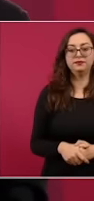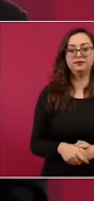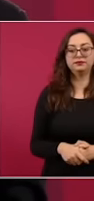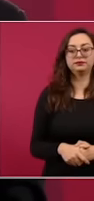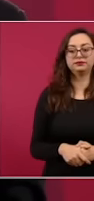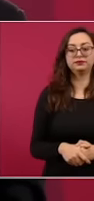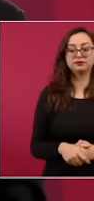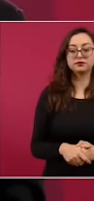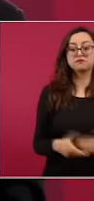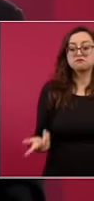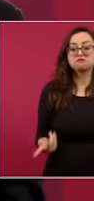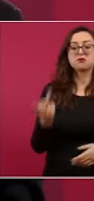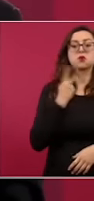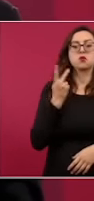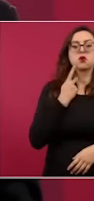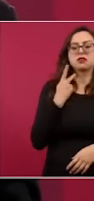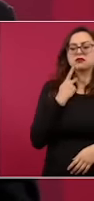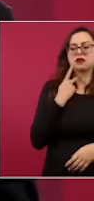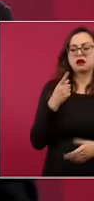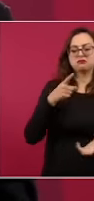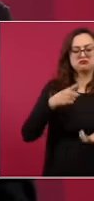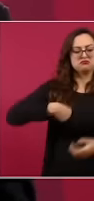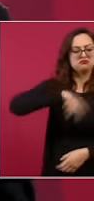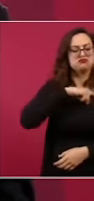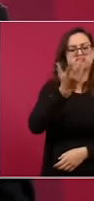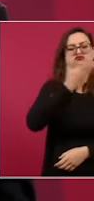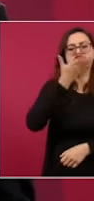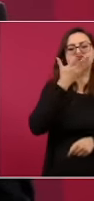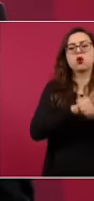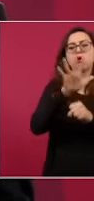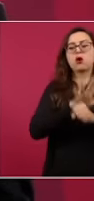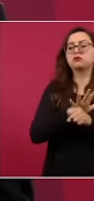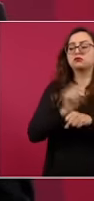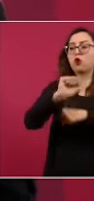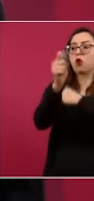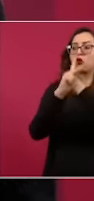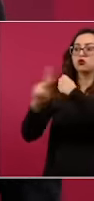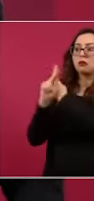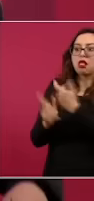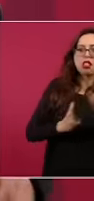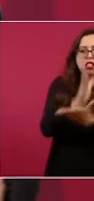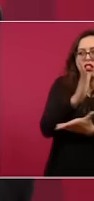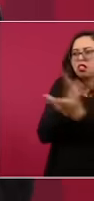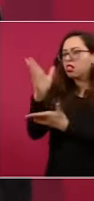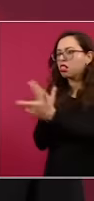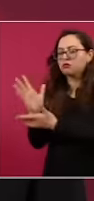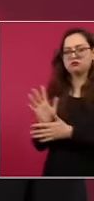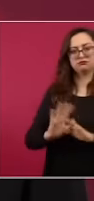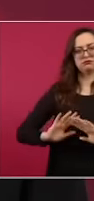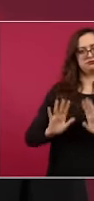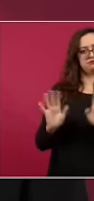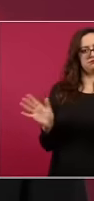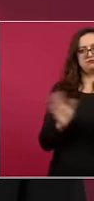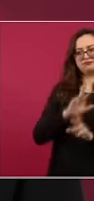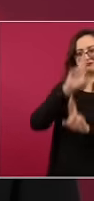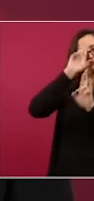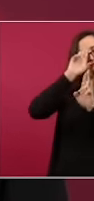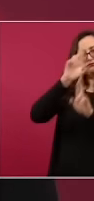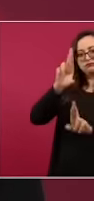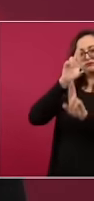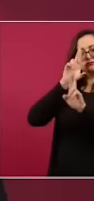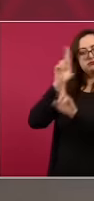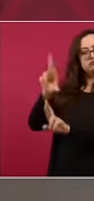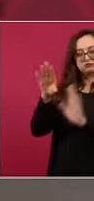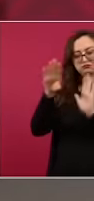la no intervención y la autodeterminación de los pueblos. Y nos vamos a ceñir, nos vamos a ajustar a los principios